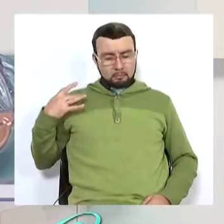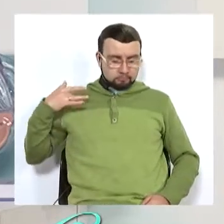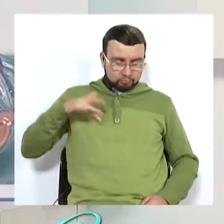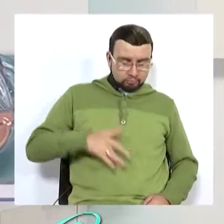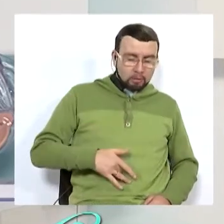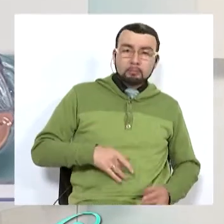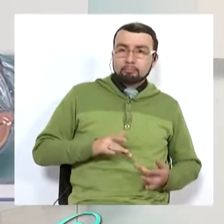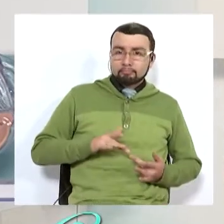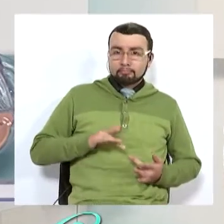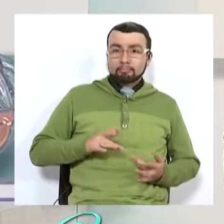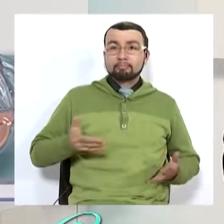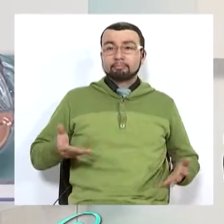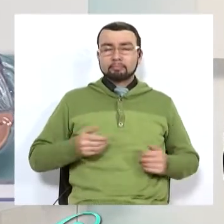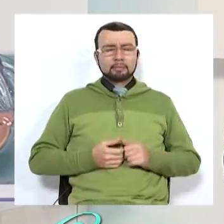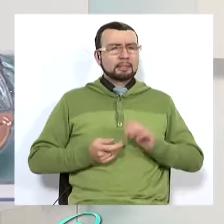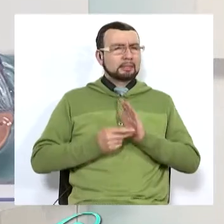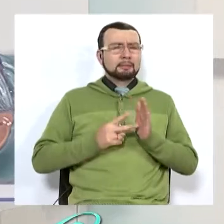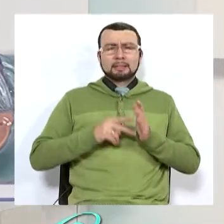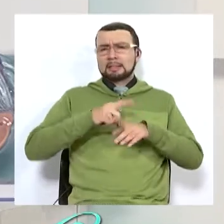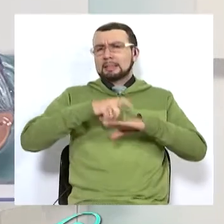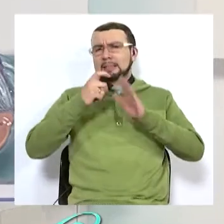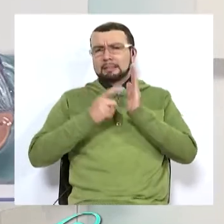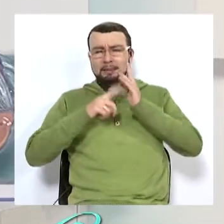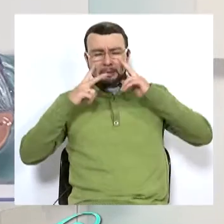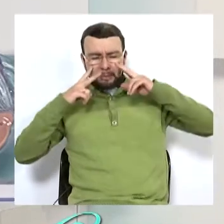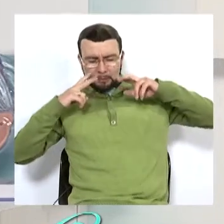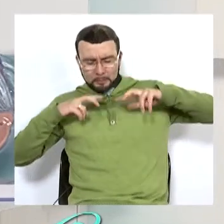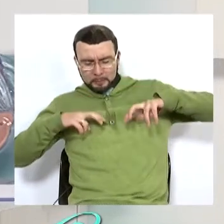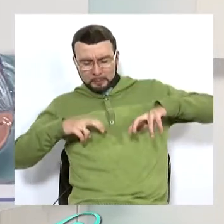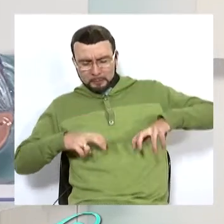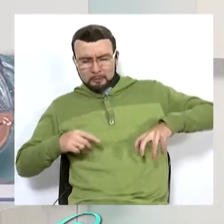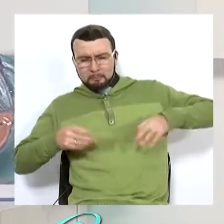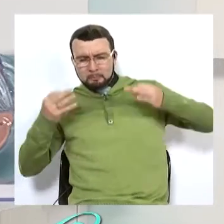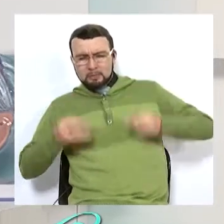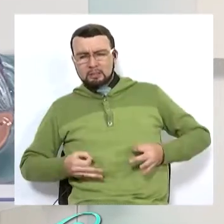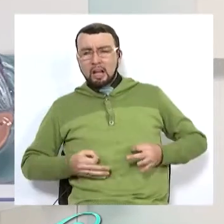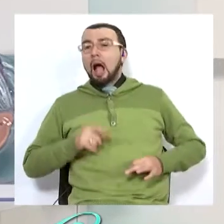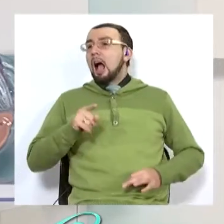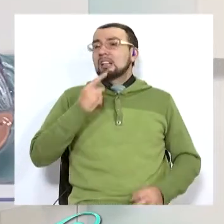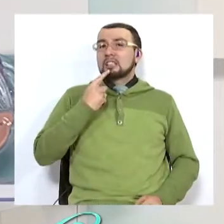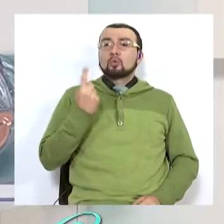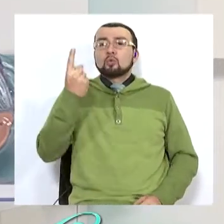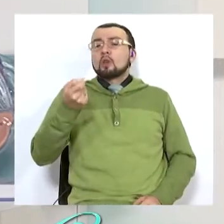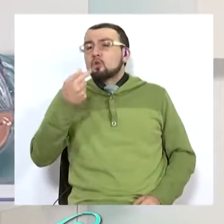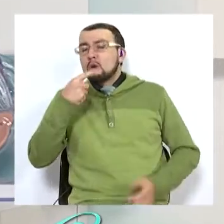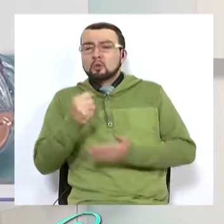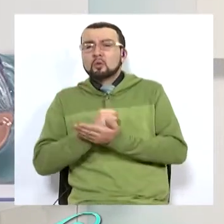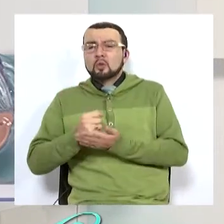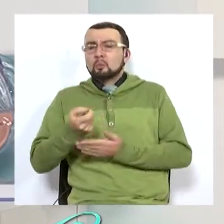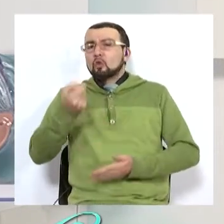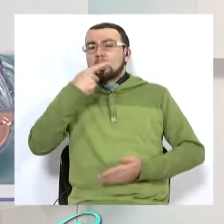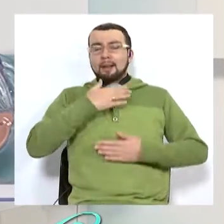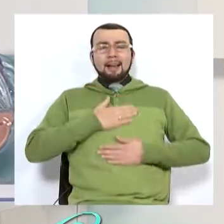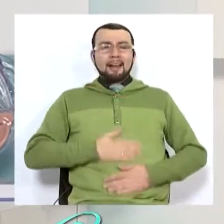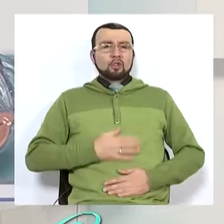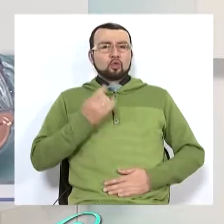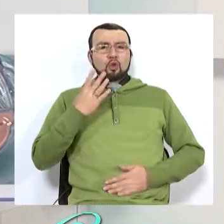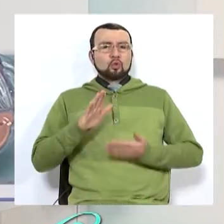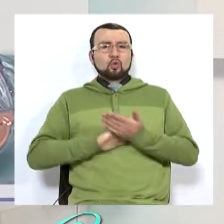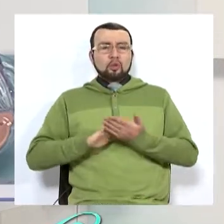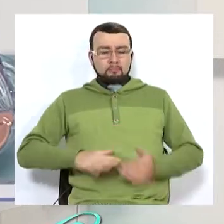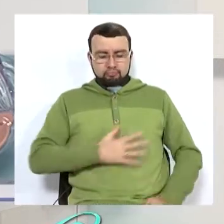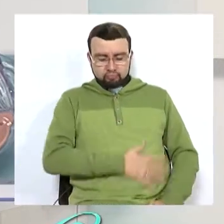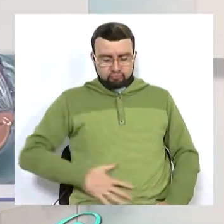lo complejo que es analizar para que de manera simple se diga que una sola pasta puede resolver un